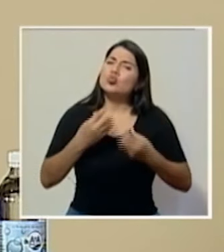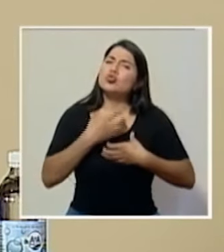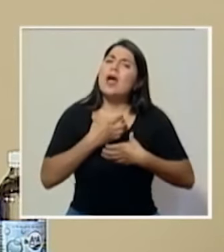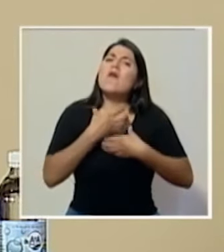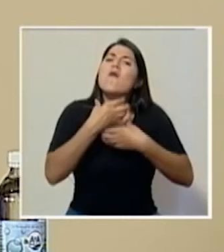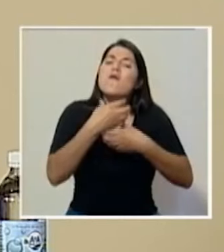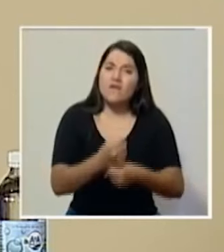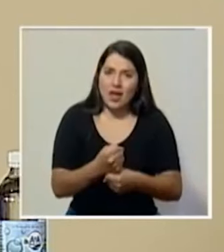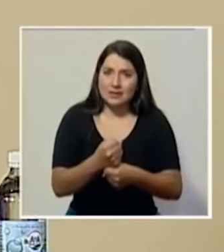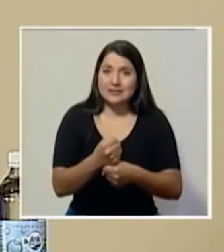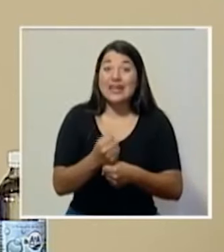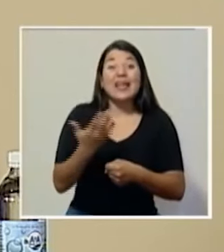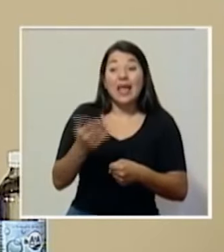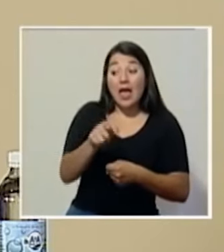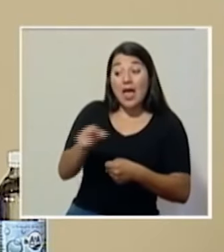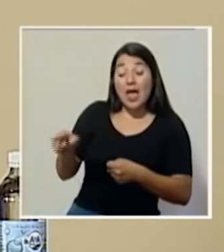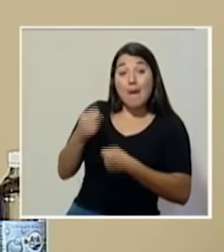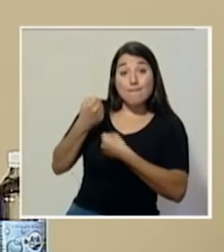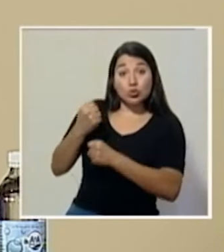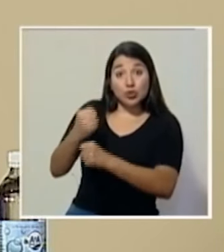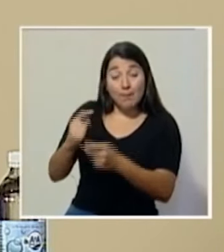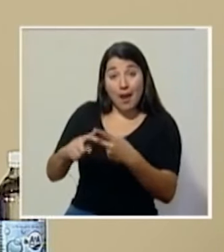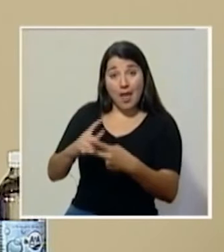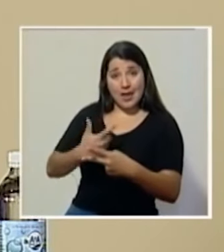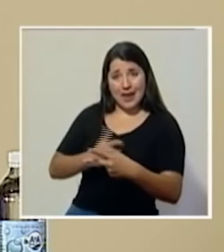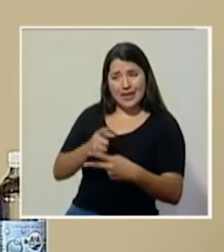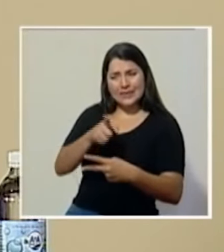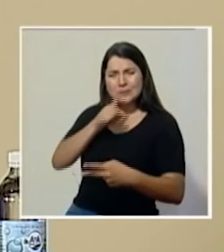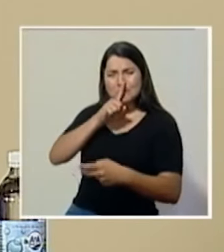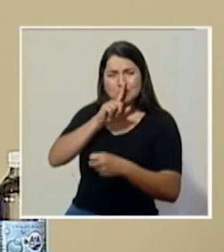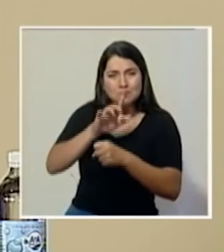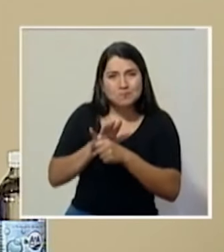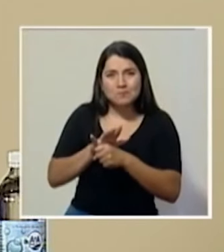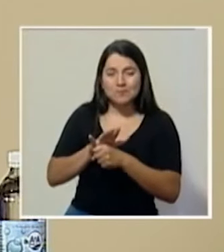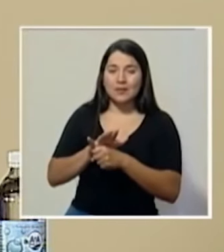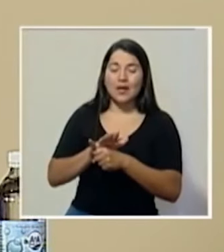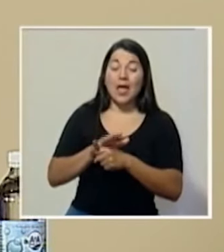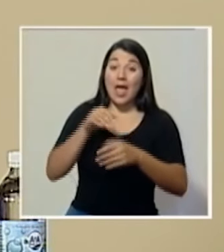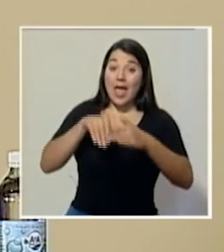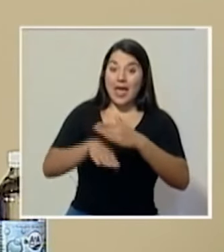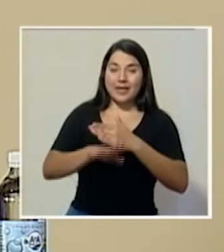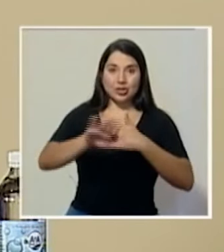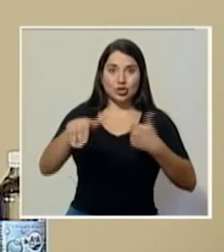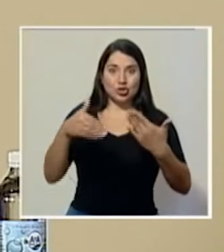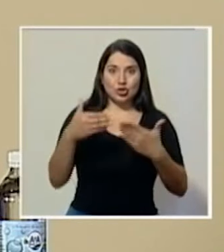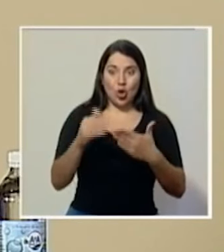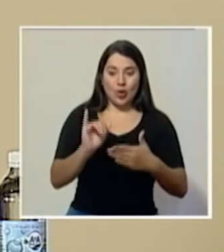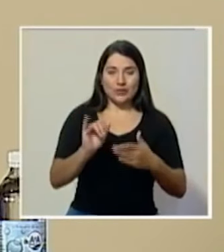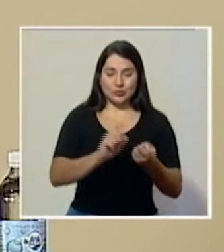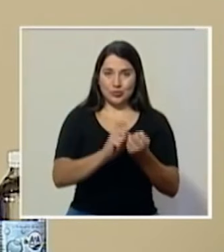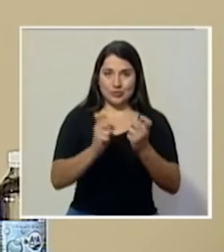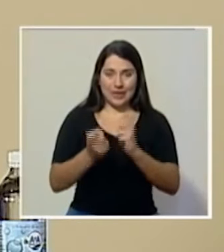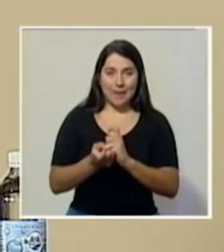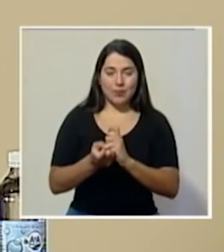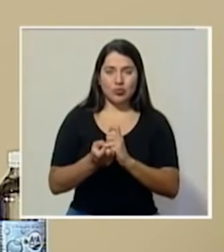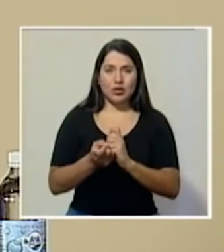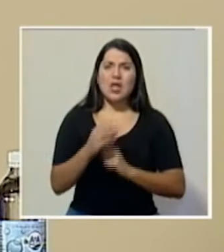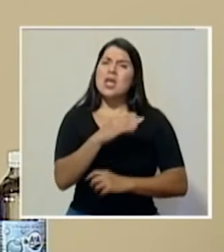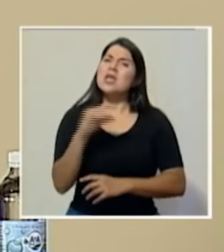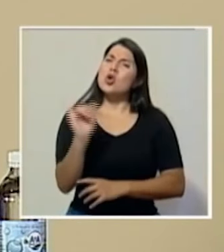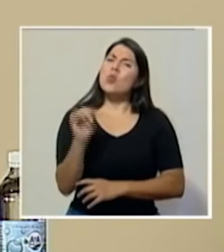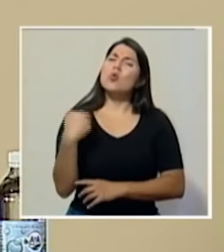la responsabilidad también de los gobiernos locales, de los alcaldes, de las cámaras, va a hacerse cumplir en medio de todas estas fases. Y lo